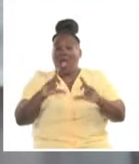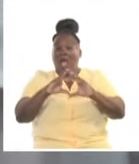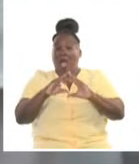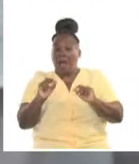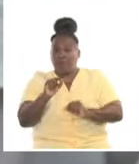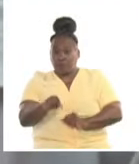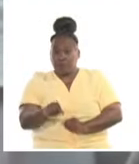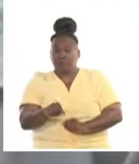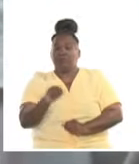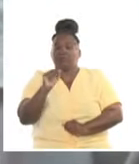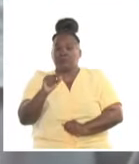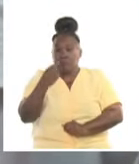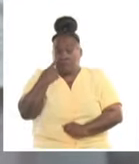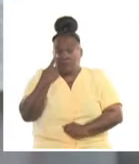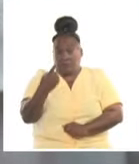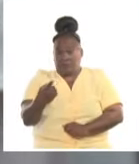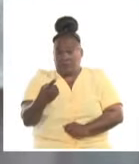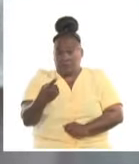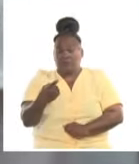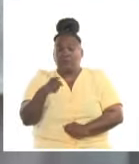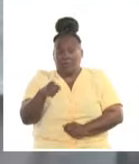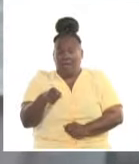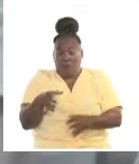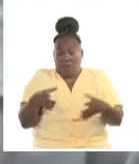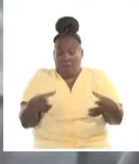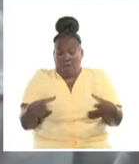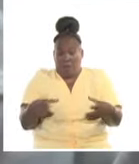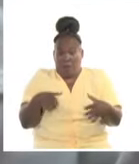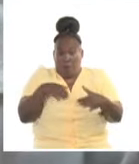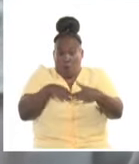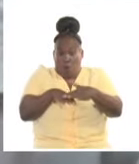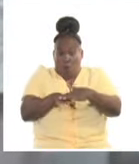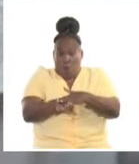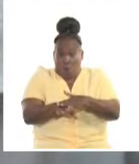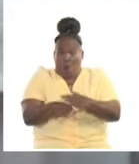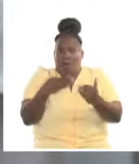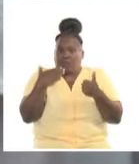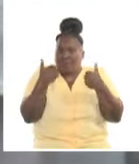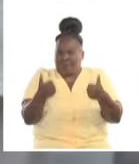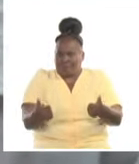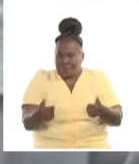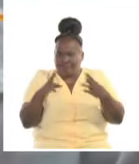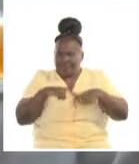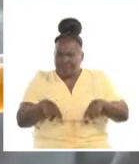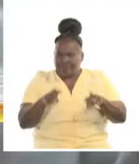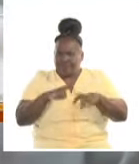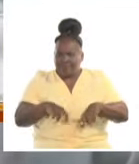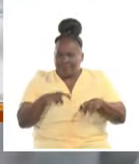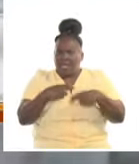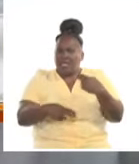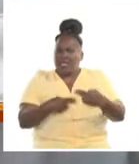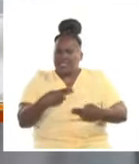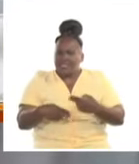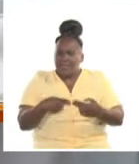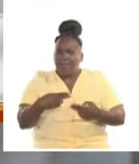en un equipo de alto desarrollo para los estudios radio que realizamos aquí en el